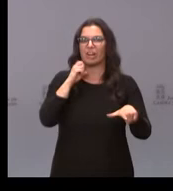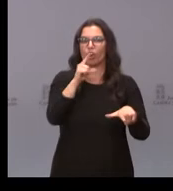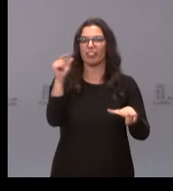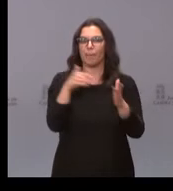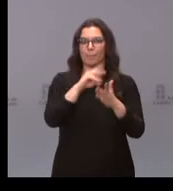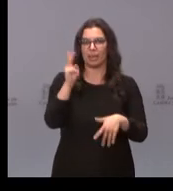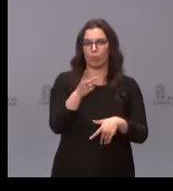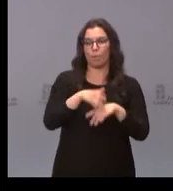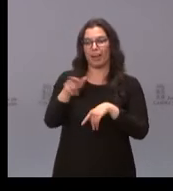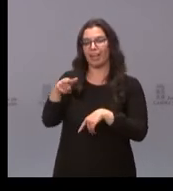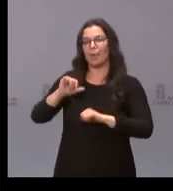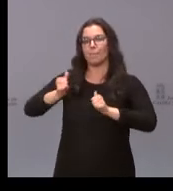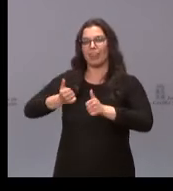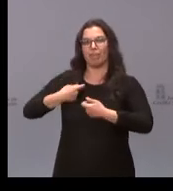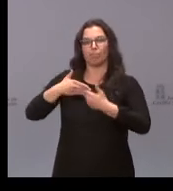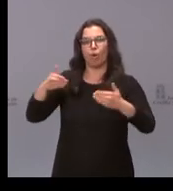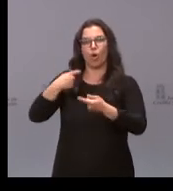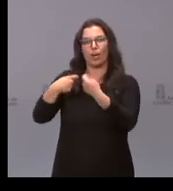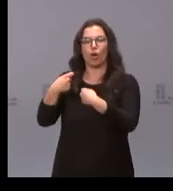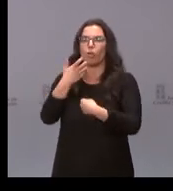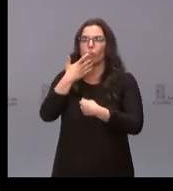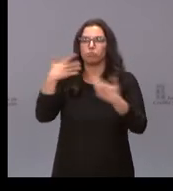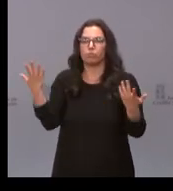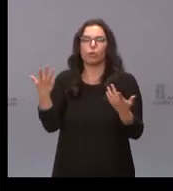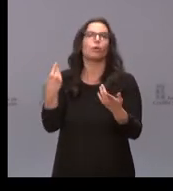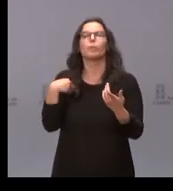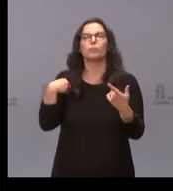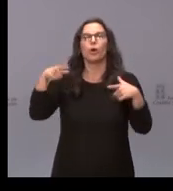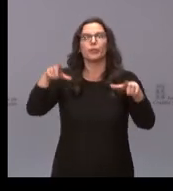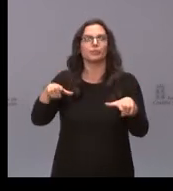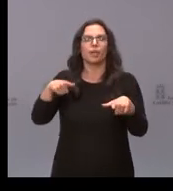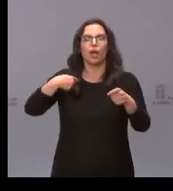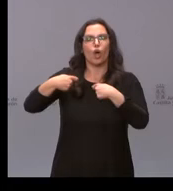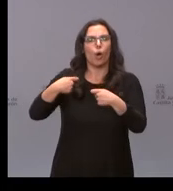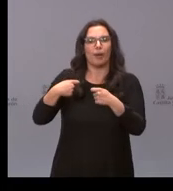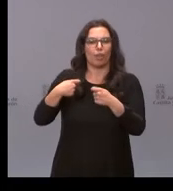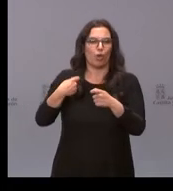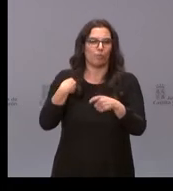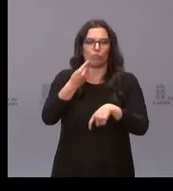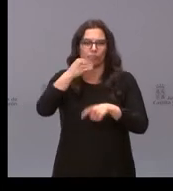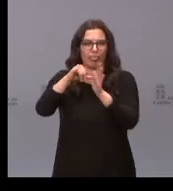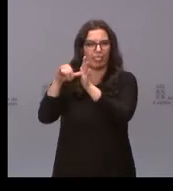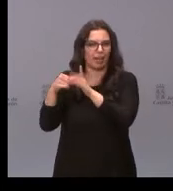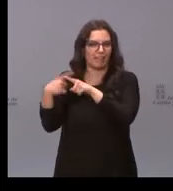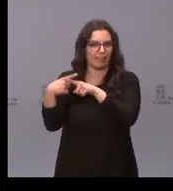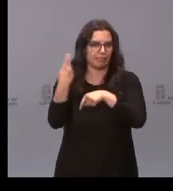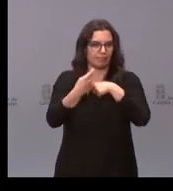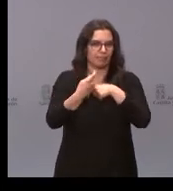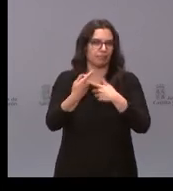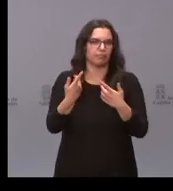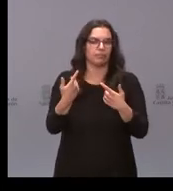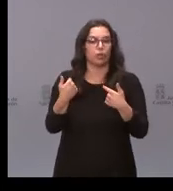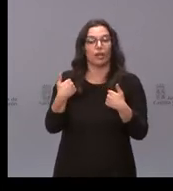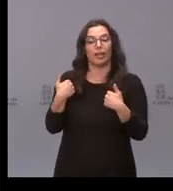ésta inicie un negocio mediante la apertura por ejemplo de un establecimiento de comercio de proximidad es decir se dona a